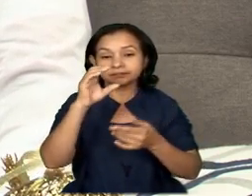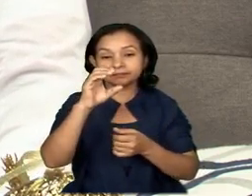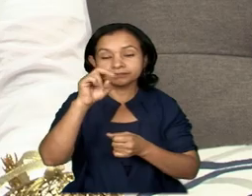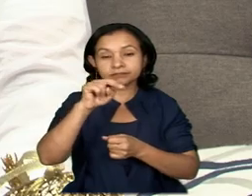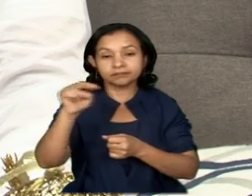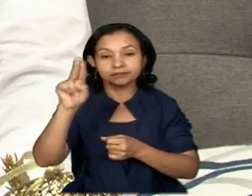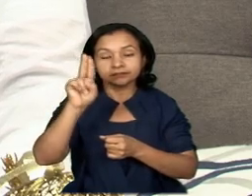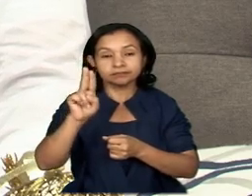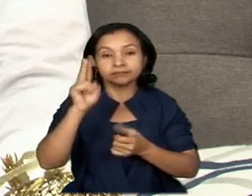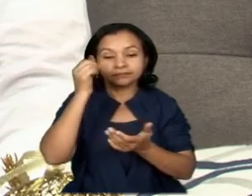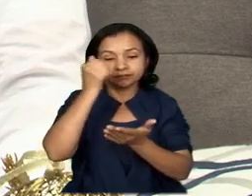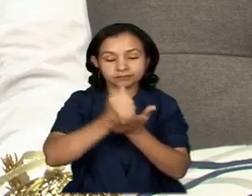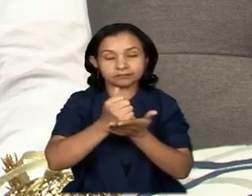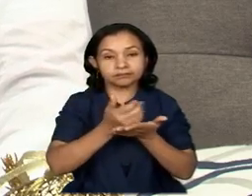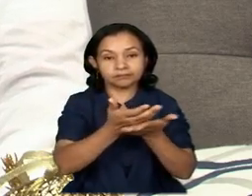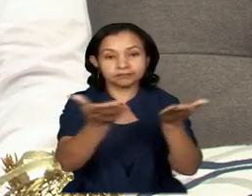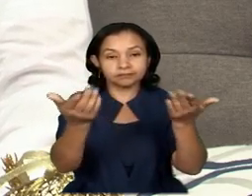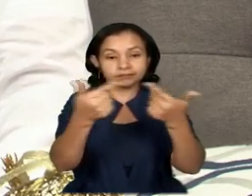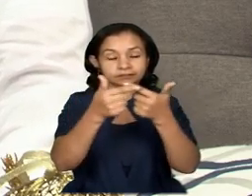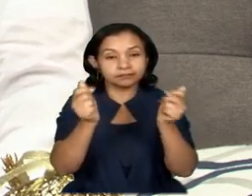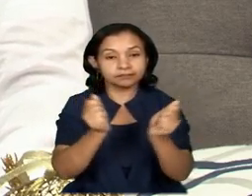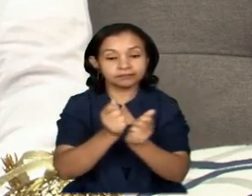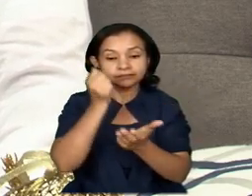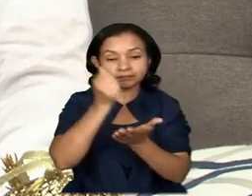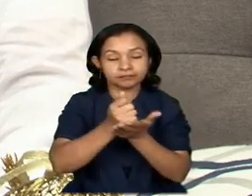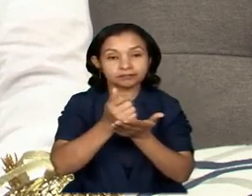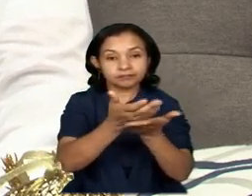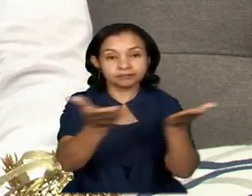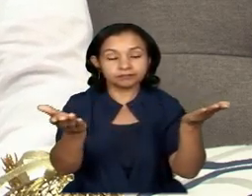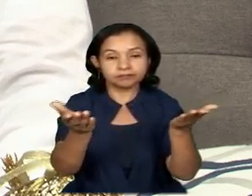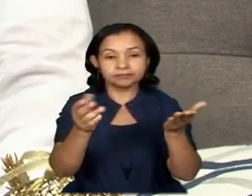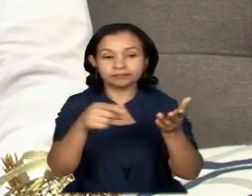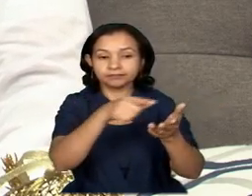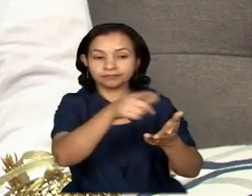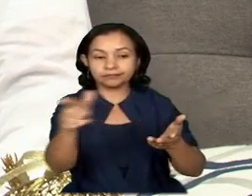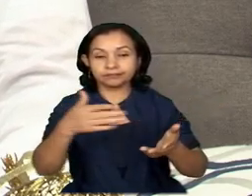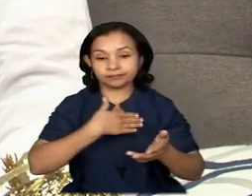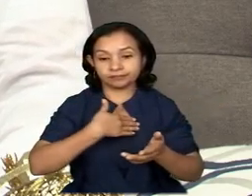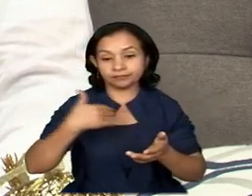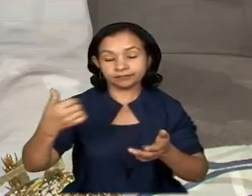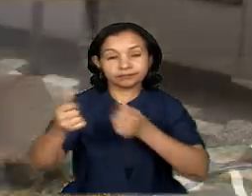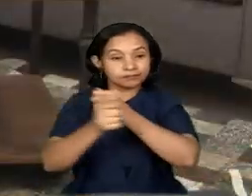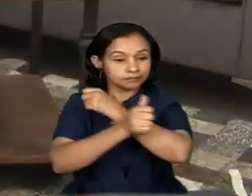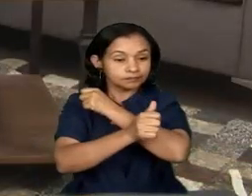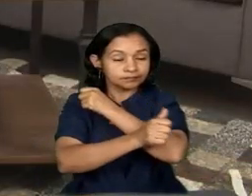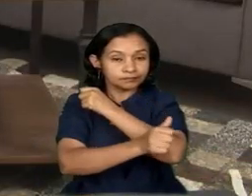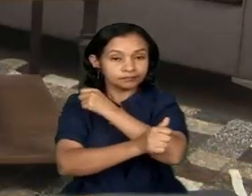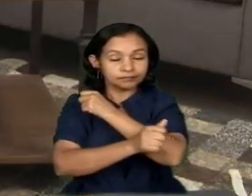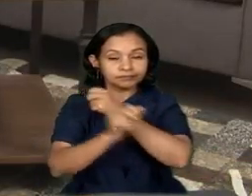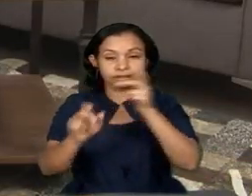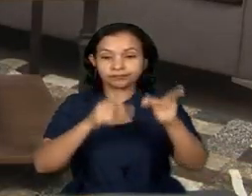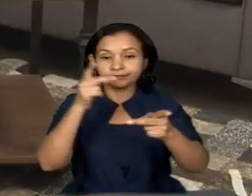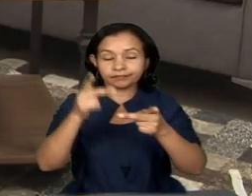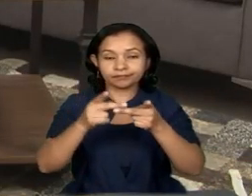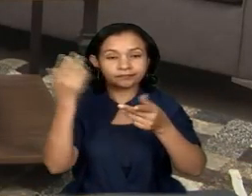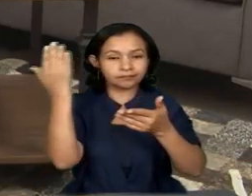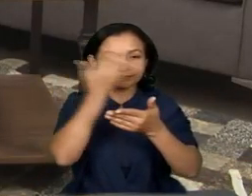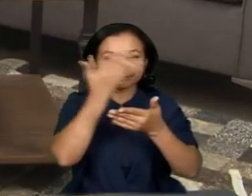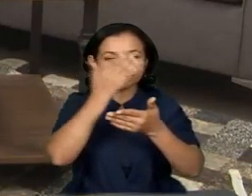hay becas, hay un bloque de becas para la excelencia académica, que vienen beca completa, estudiar la